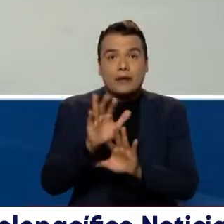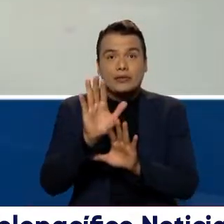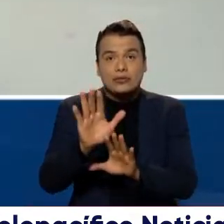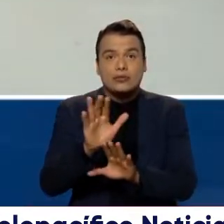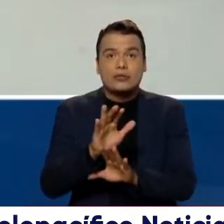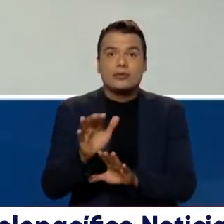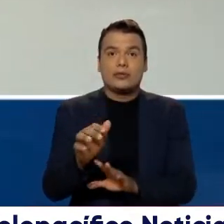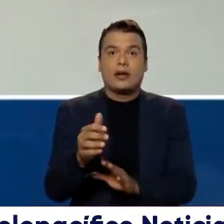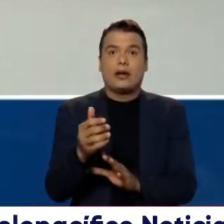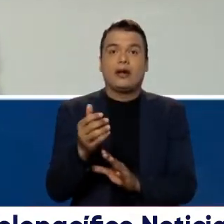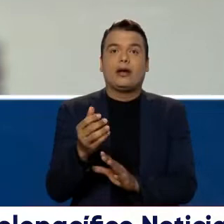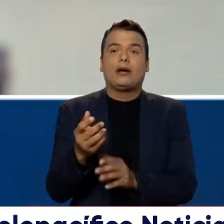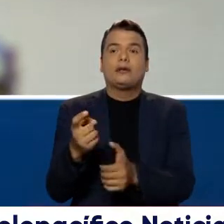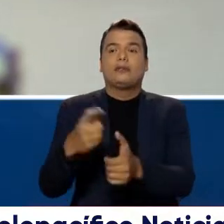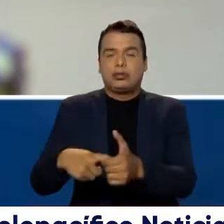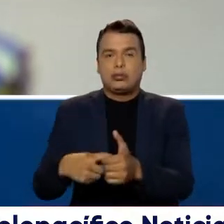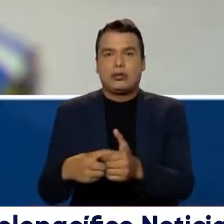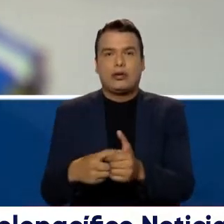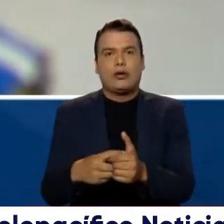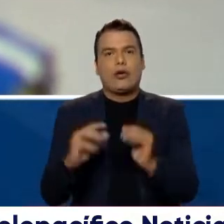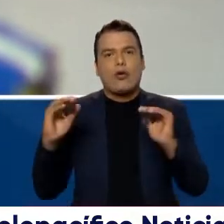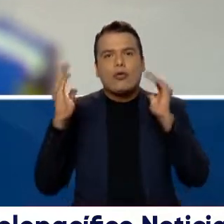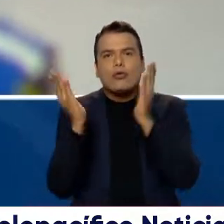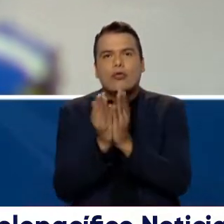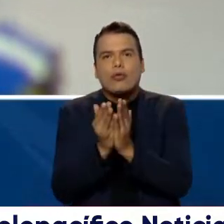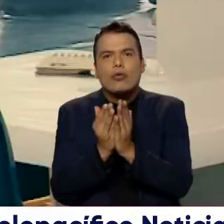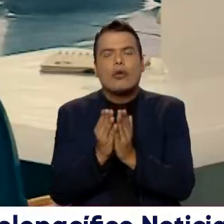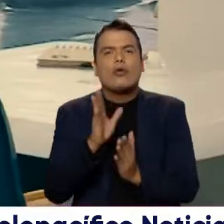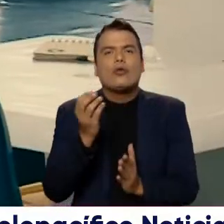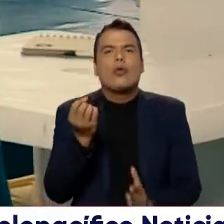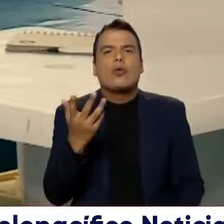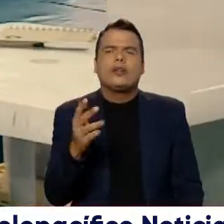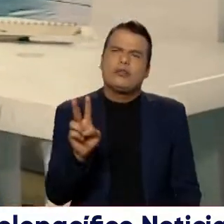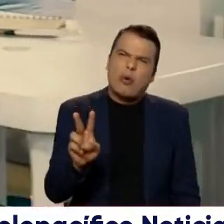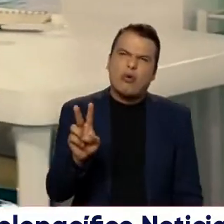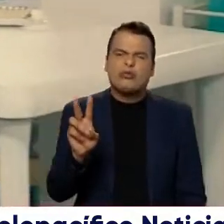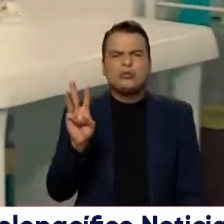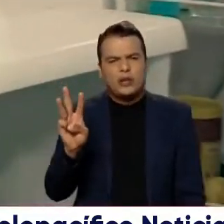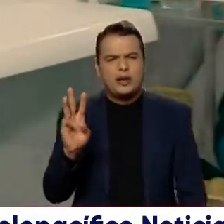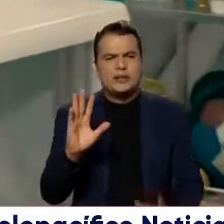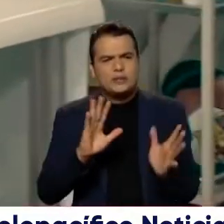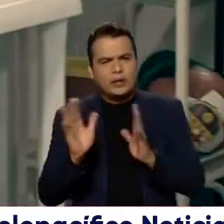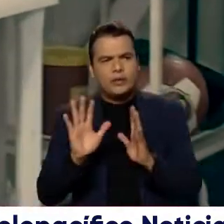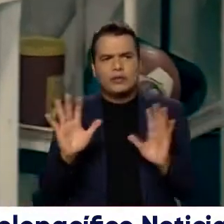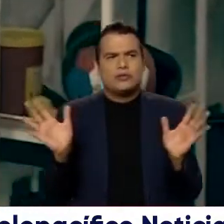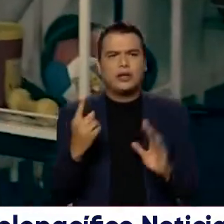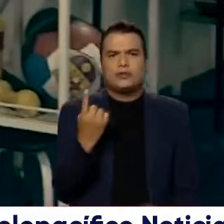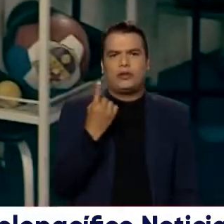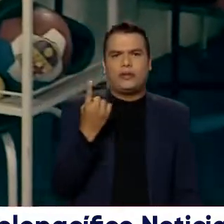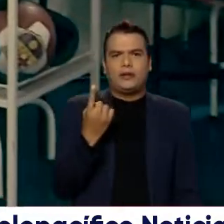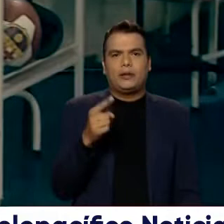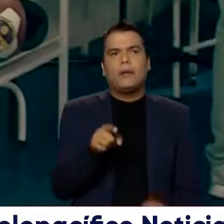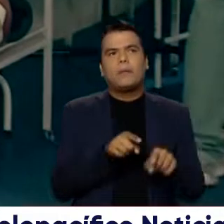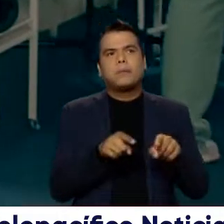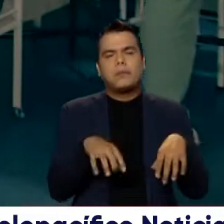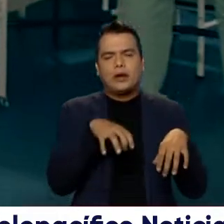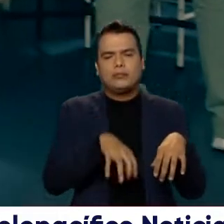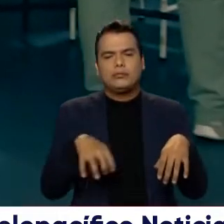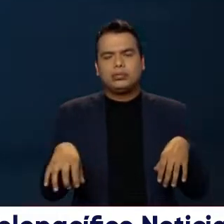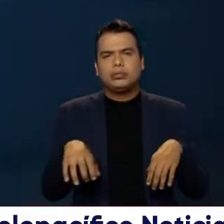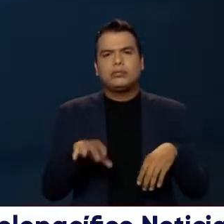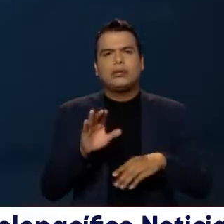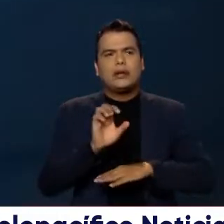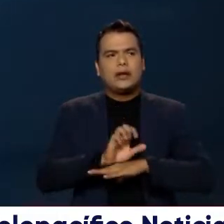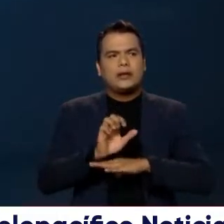3 jóvenes llegan al sistema de educación superior. A la fecha, solo hay 10 instituciones especializadas